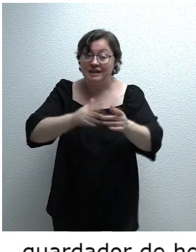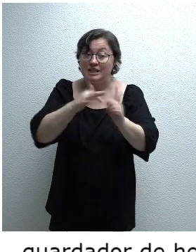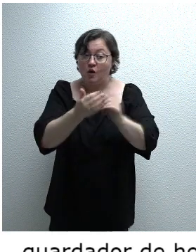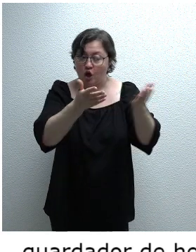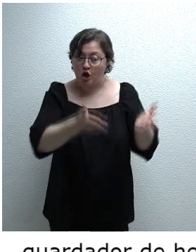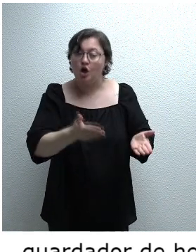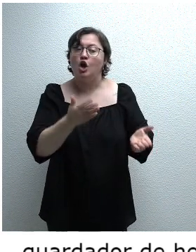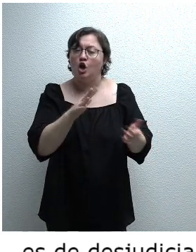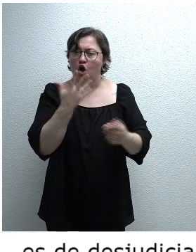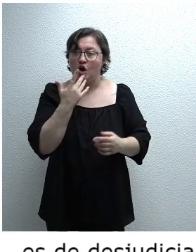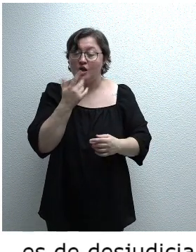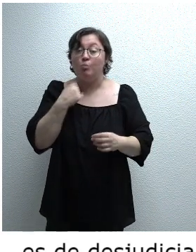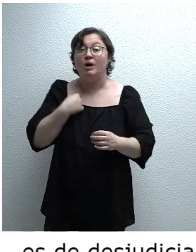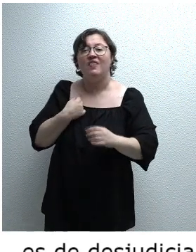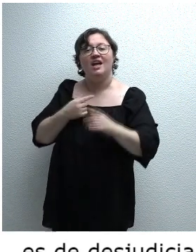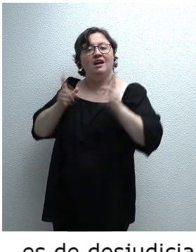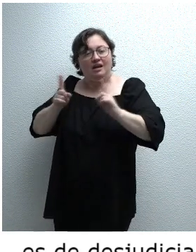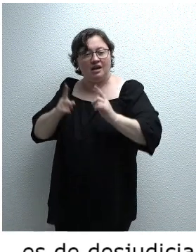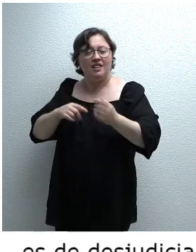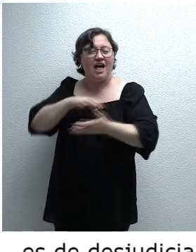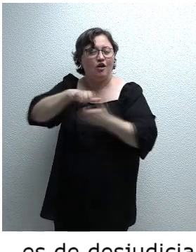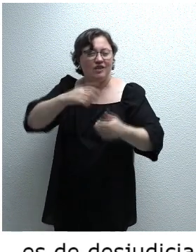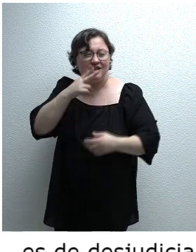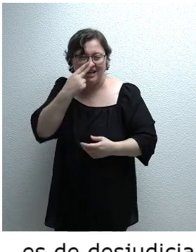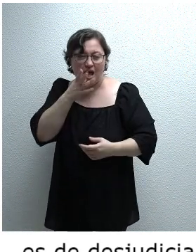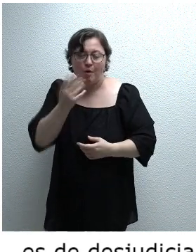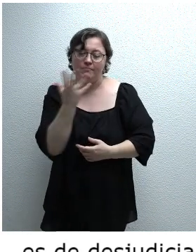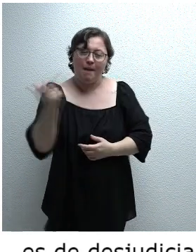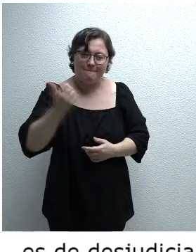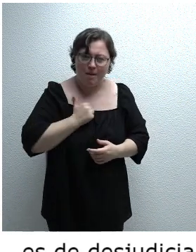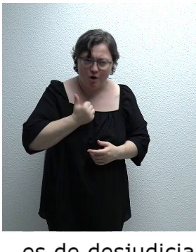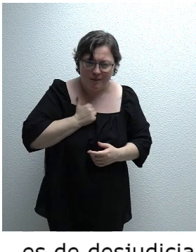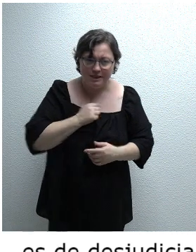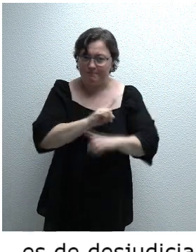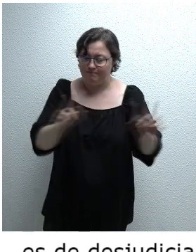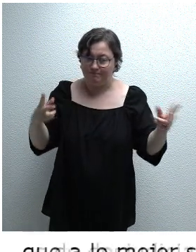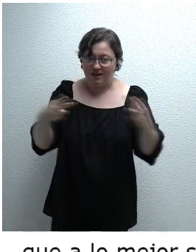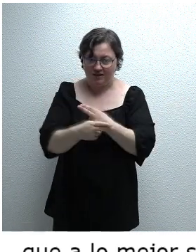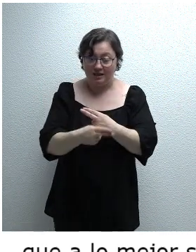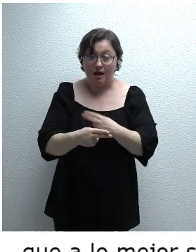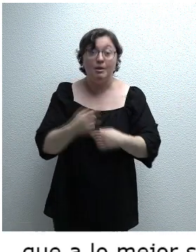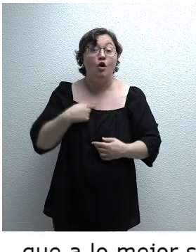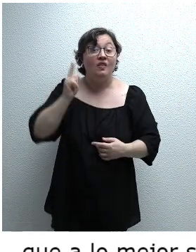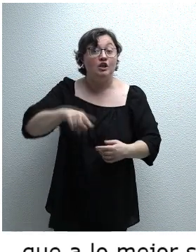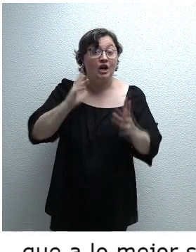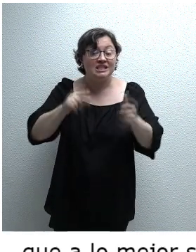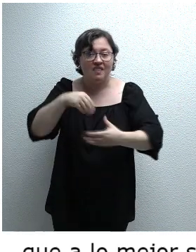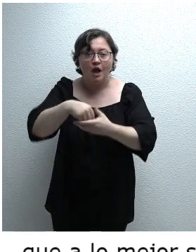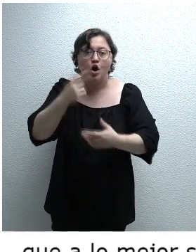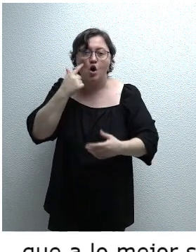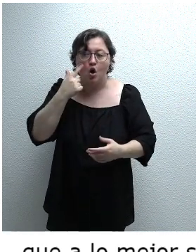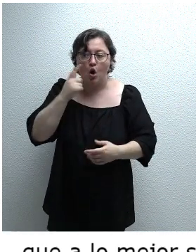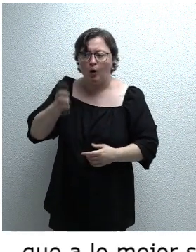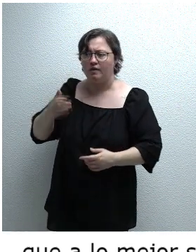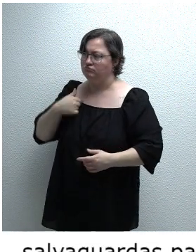situación y se puedan dictar salvaguardas para evitar conflicto de intereses. Pero evidentemente un director de una residencia lo que no podrá nunca es ir a un